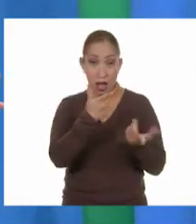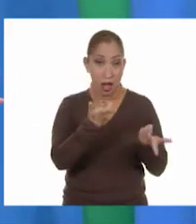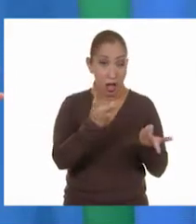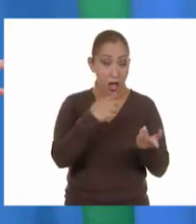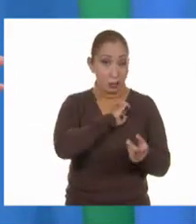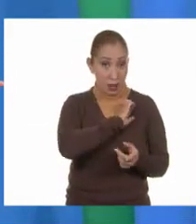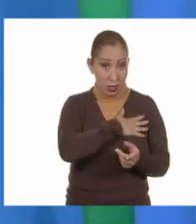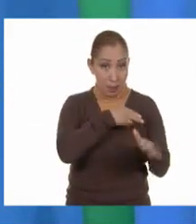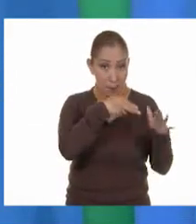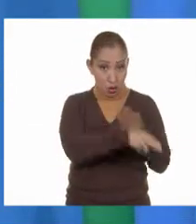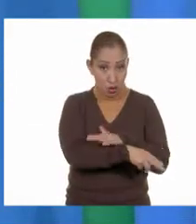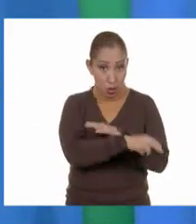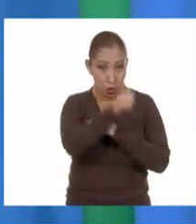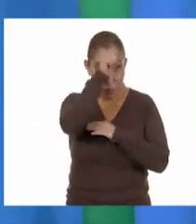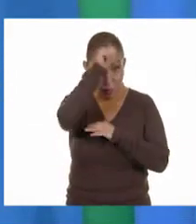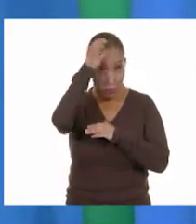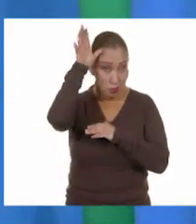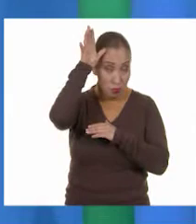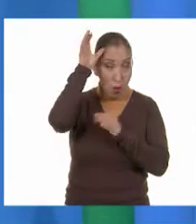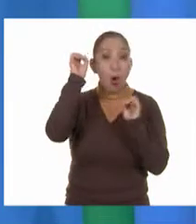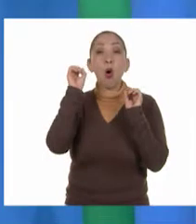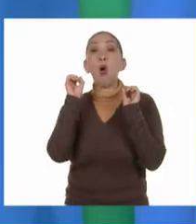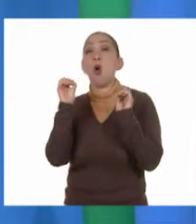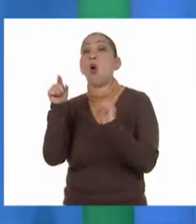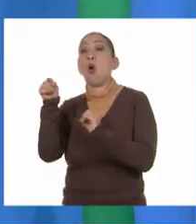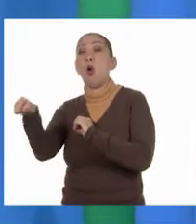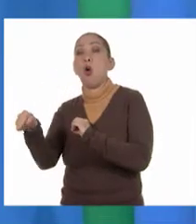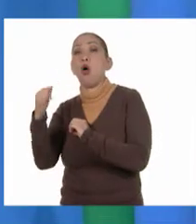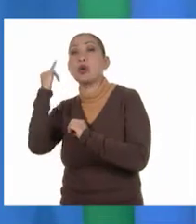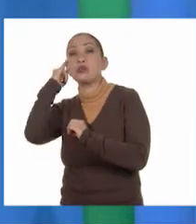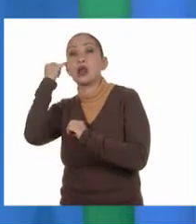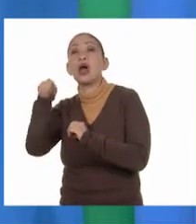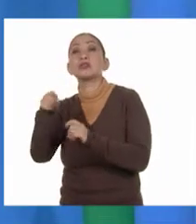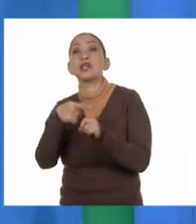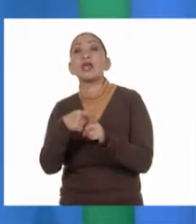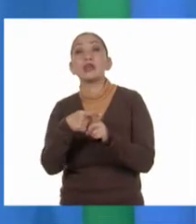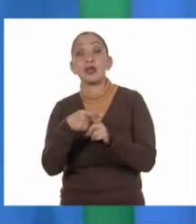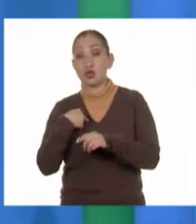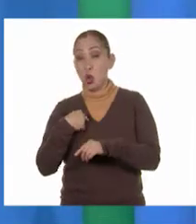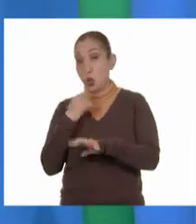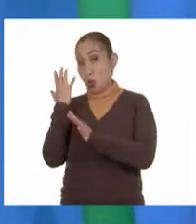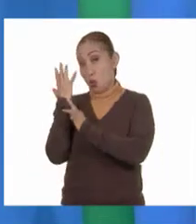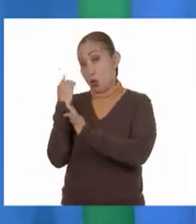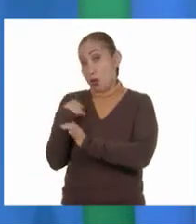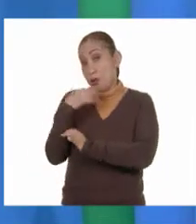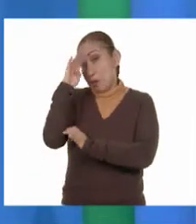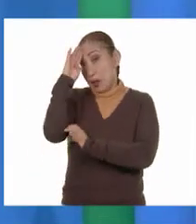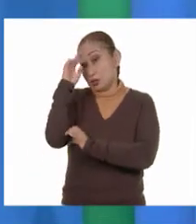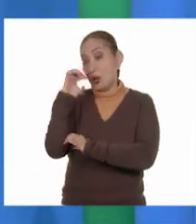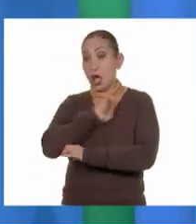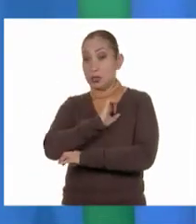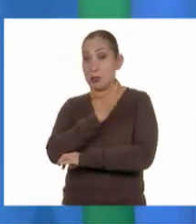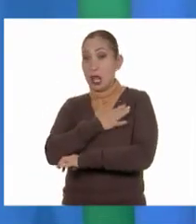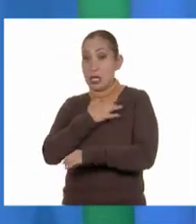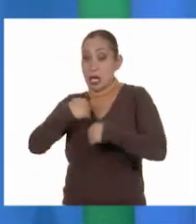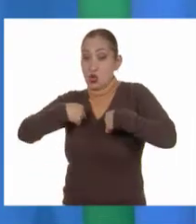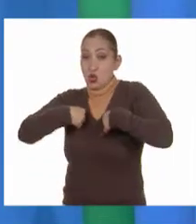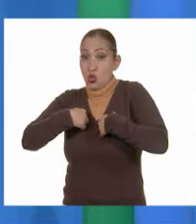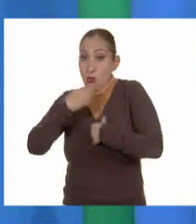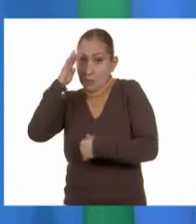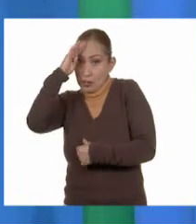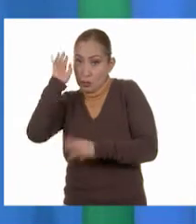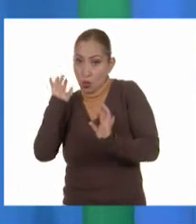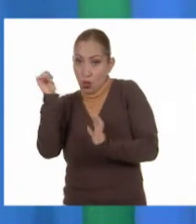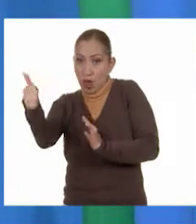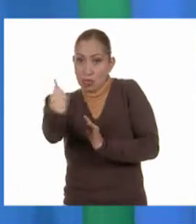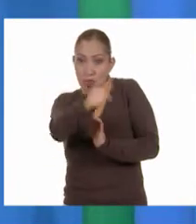otro? Yo diría que fueron los españoles, pero esa es mi interpretación, no sé, cada